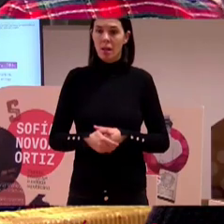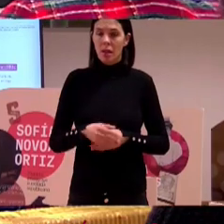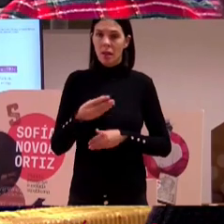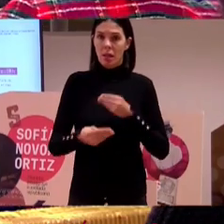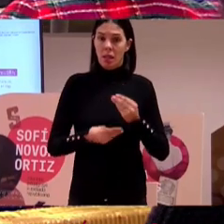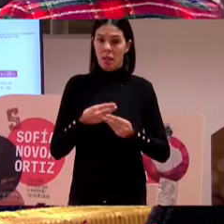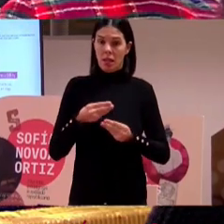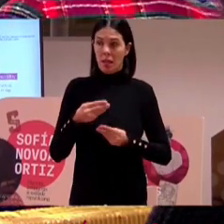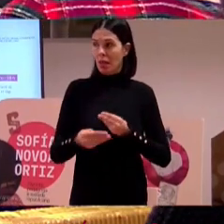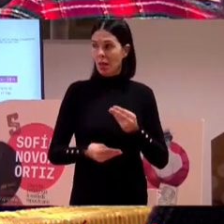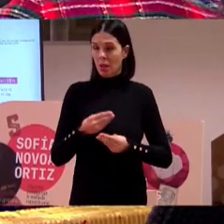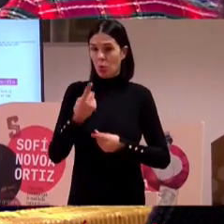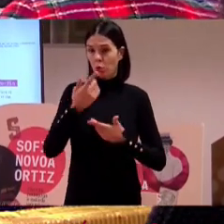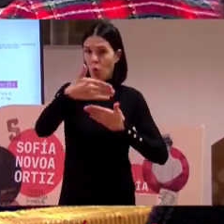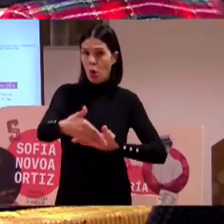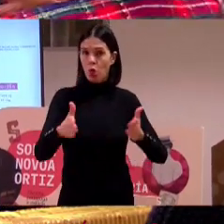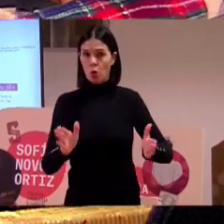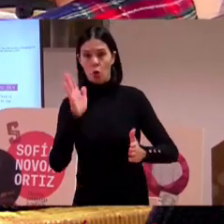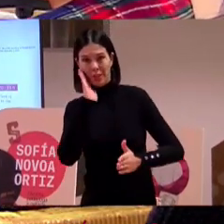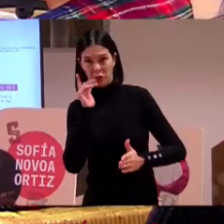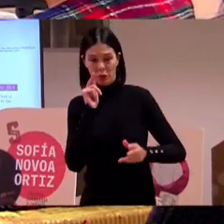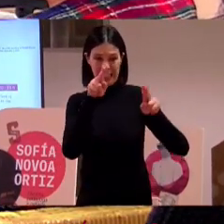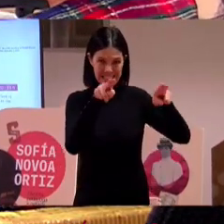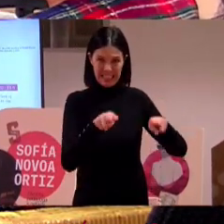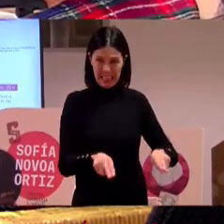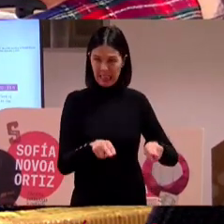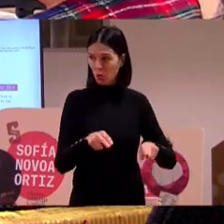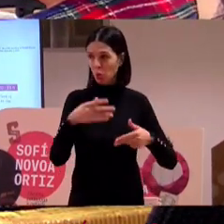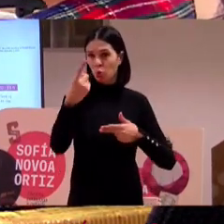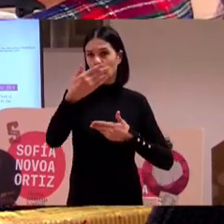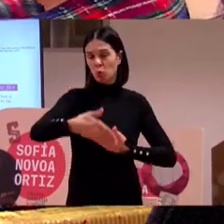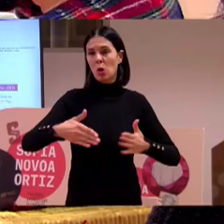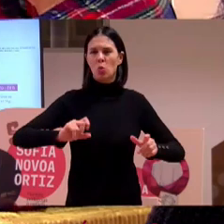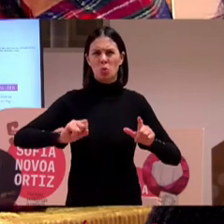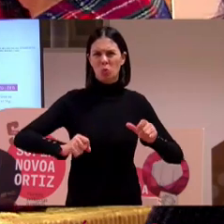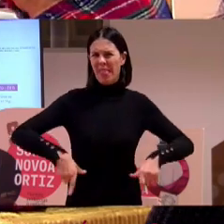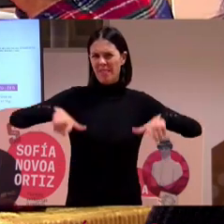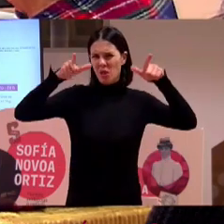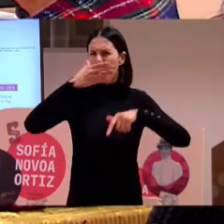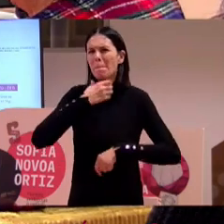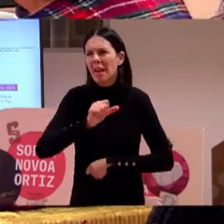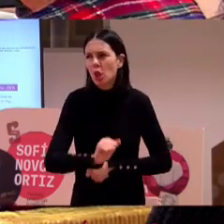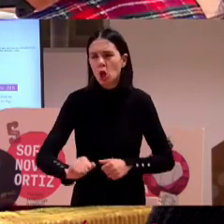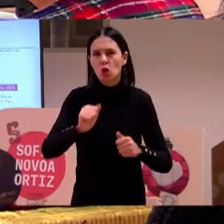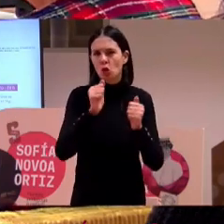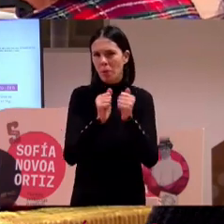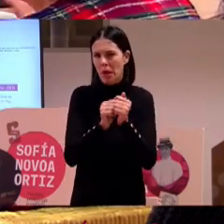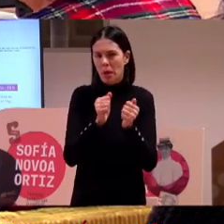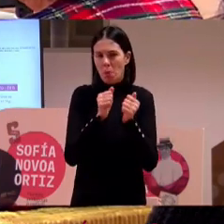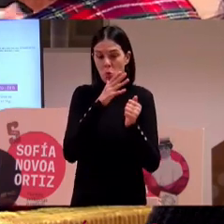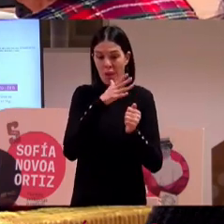uno de los dormitorios, que digo, las residencias, que es un edificio precioso de piedra, porque el